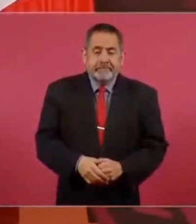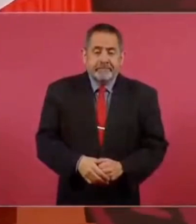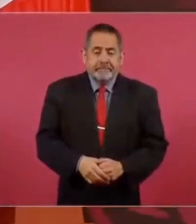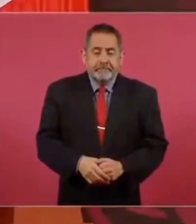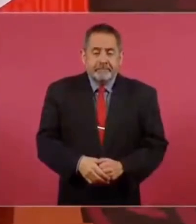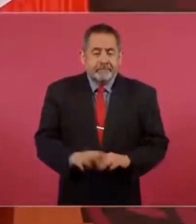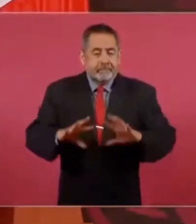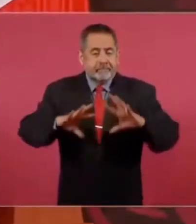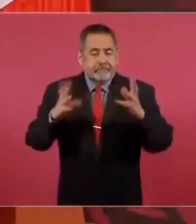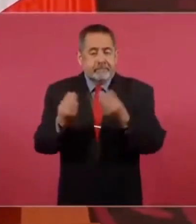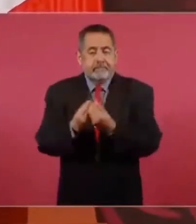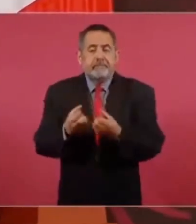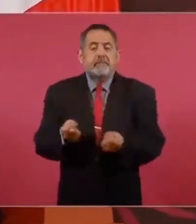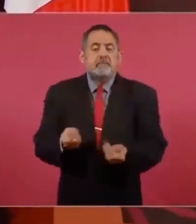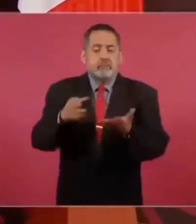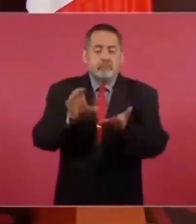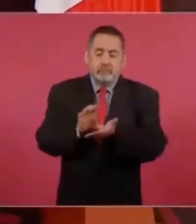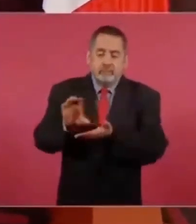¿Cuánto en total?